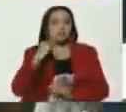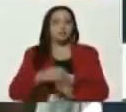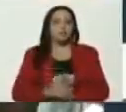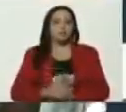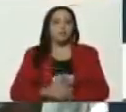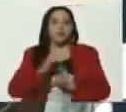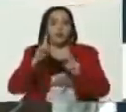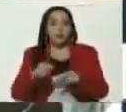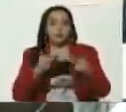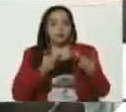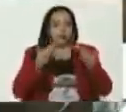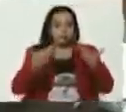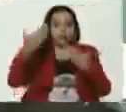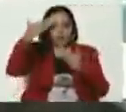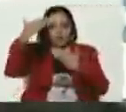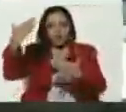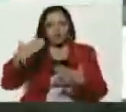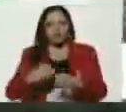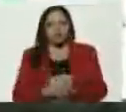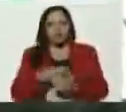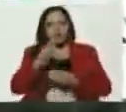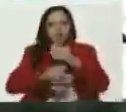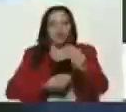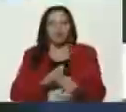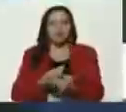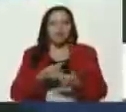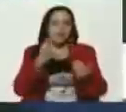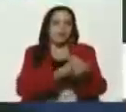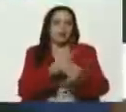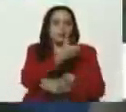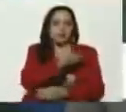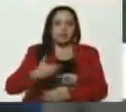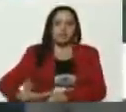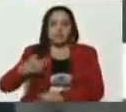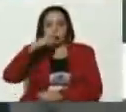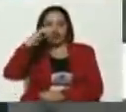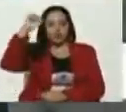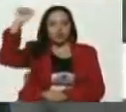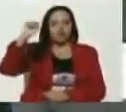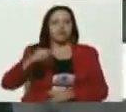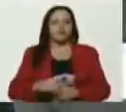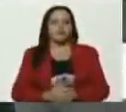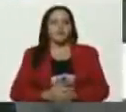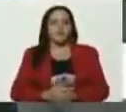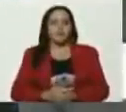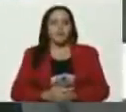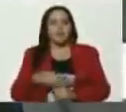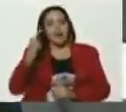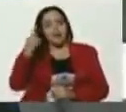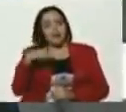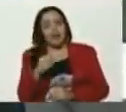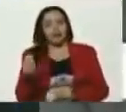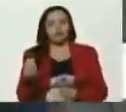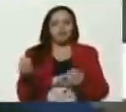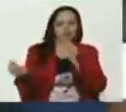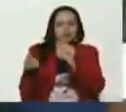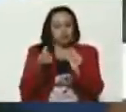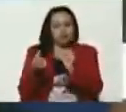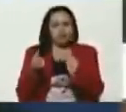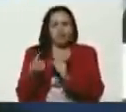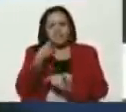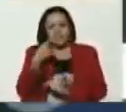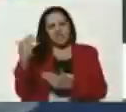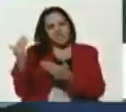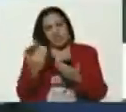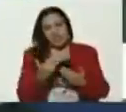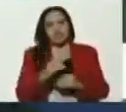Reciban también un saludo de parte de nuestro querido hermano presidente Nicolás Maduro. Conversamos ayer, le decía que venía para acá, no